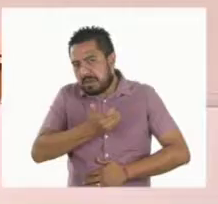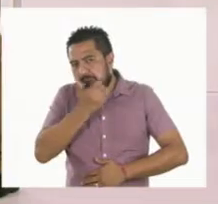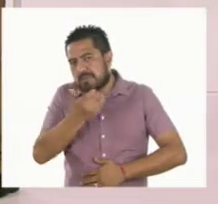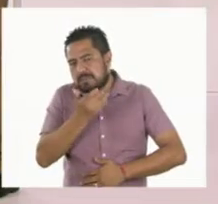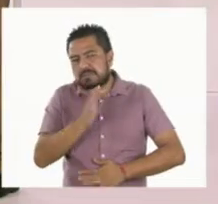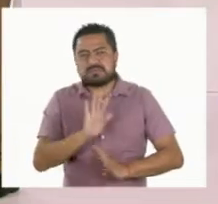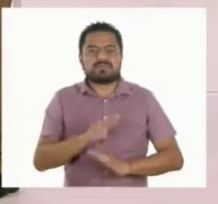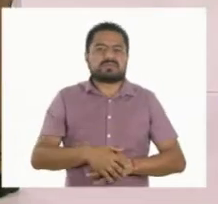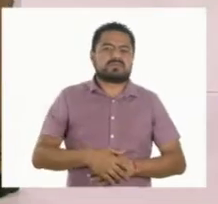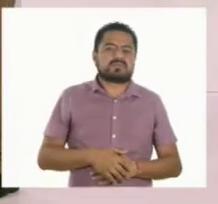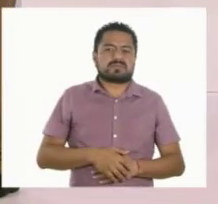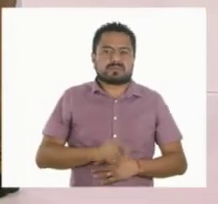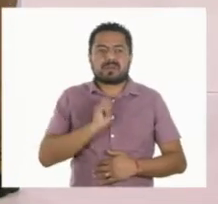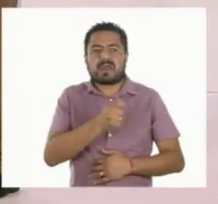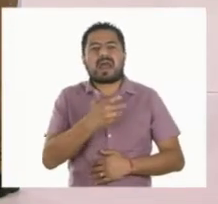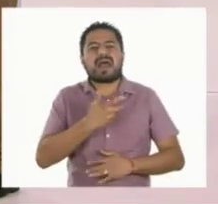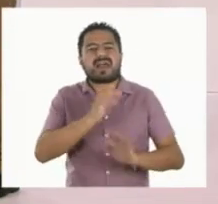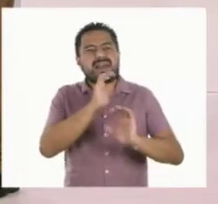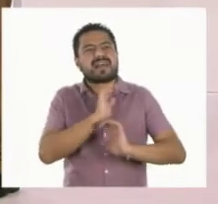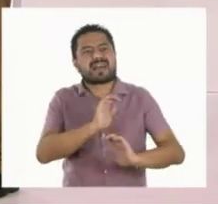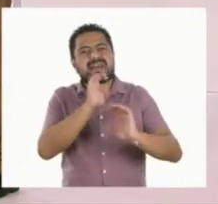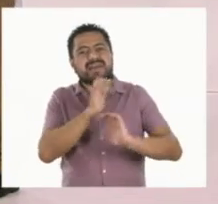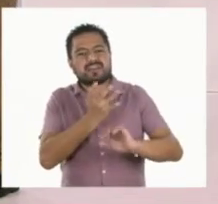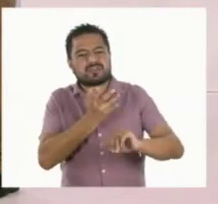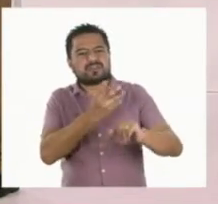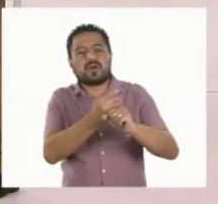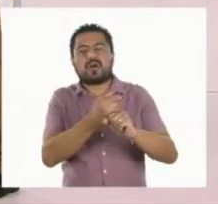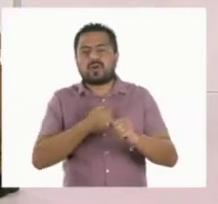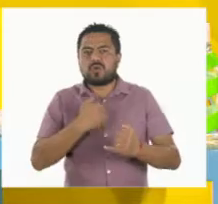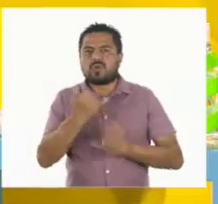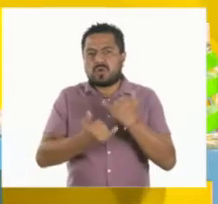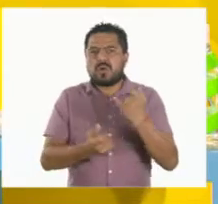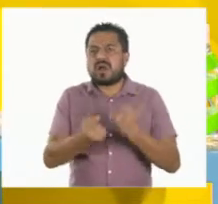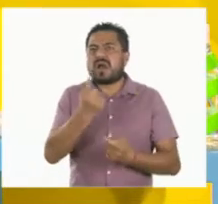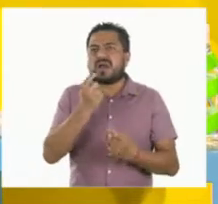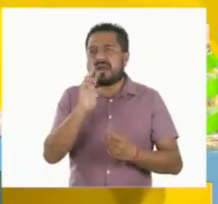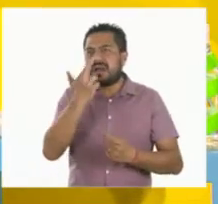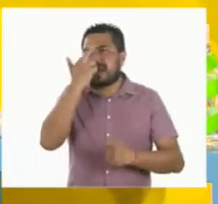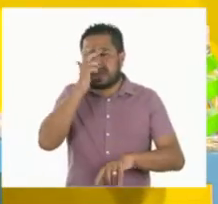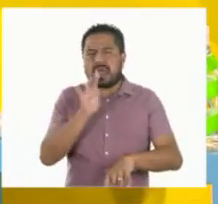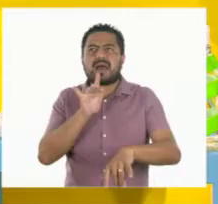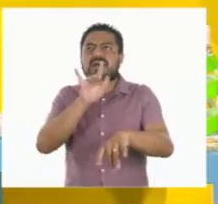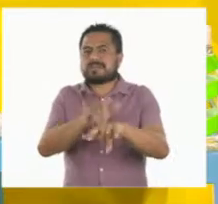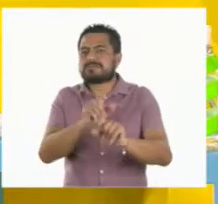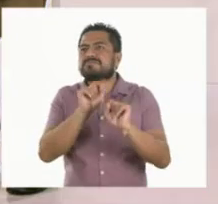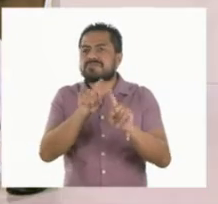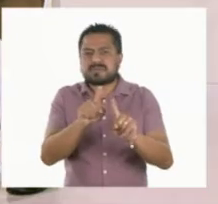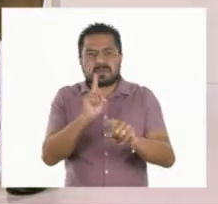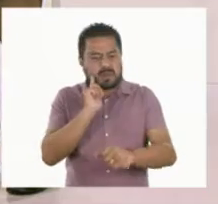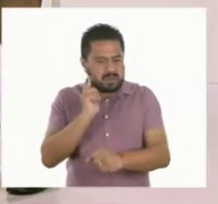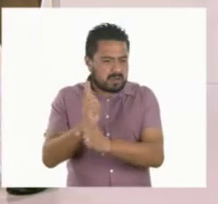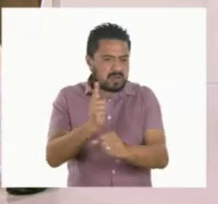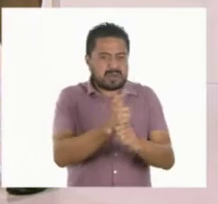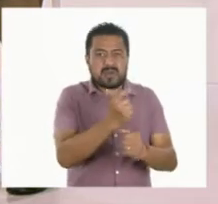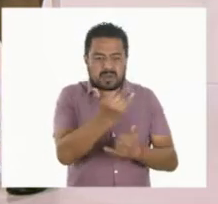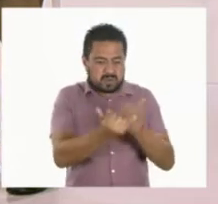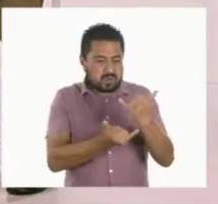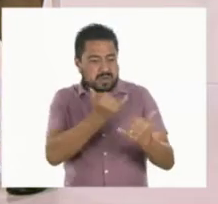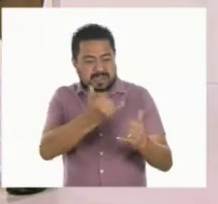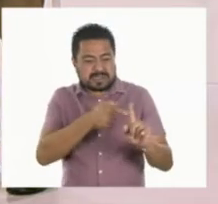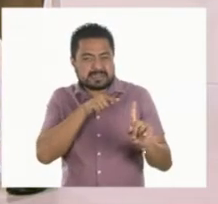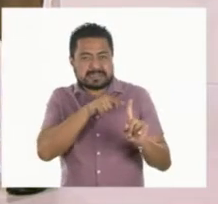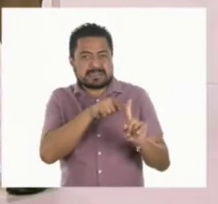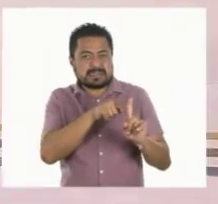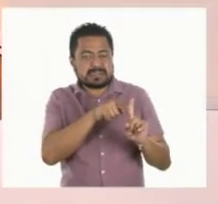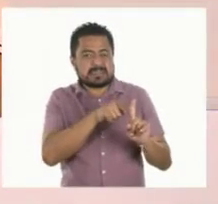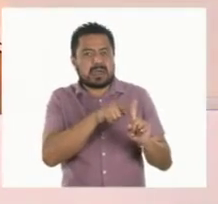tradicionales, oh, ¿sí?, que tienen una cancioncita. Jugamos algunos de esos juegos. Vimos que el juego